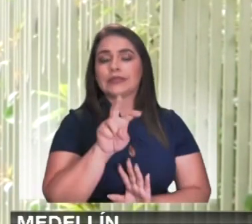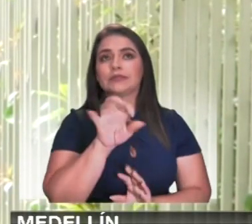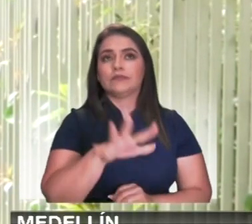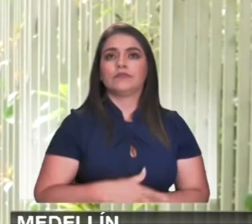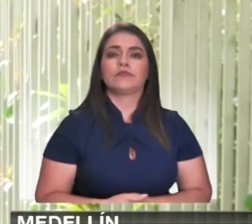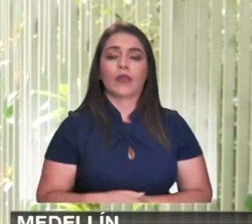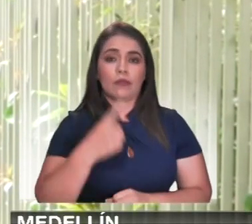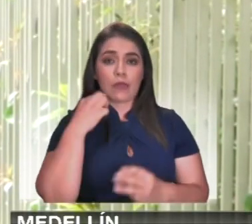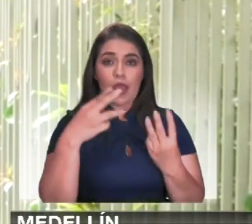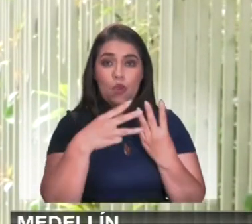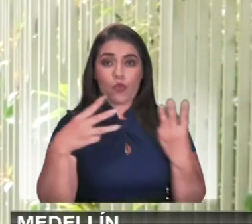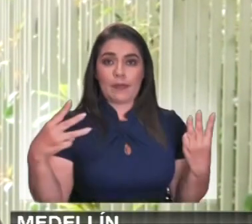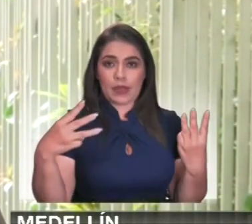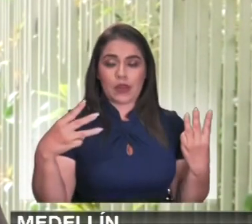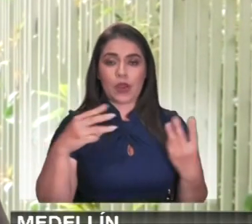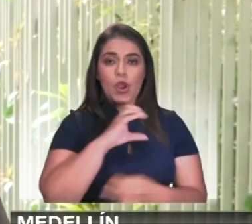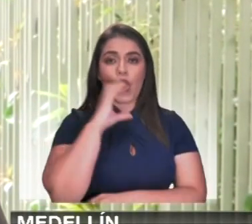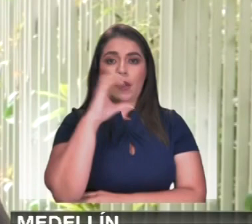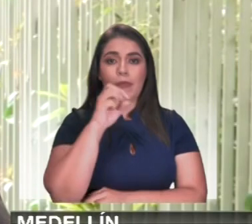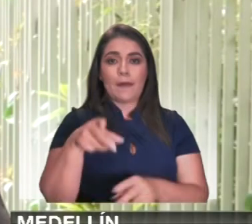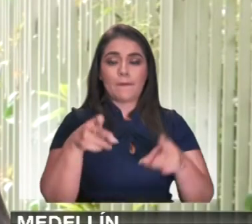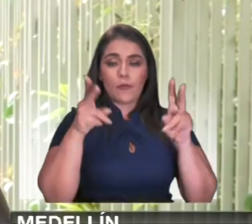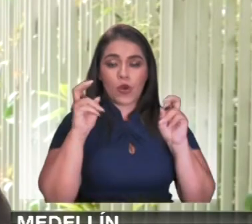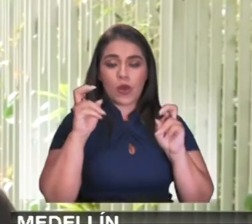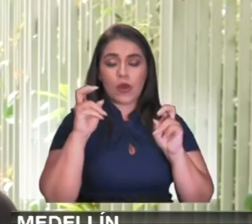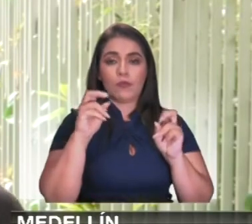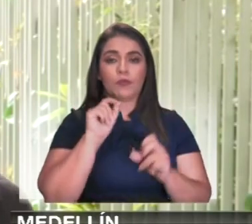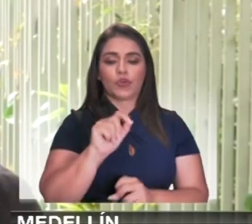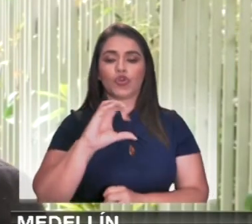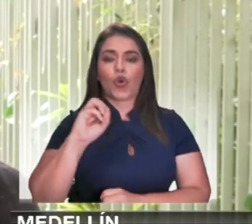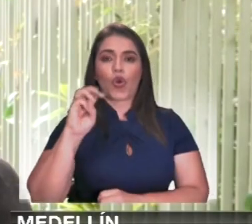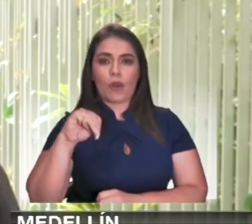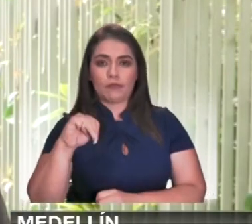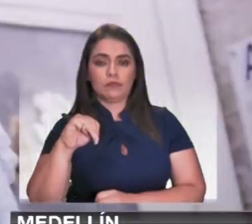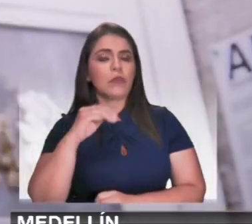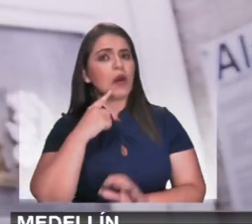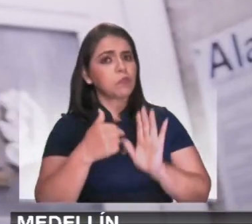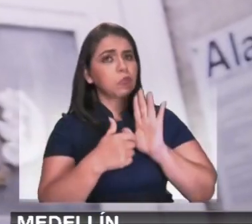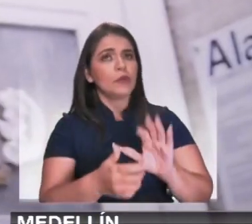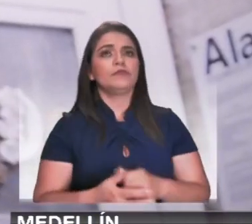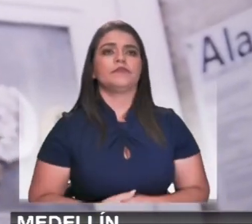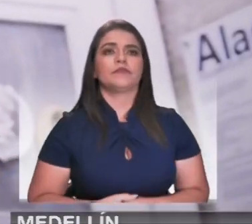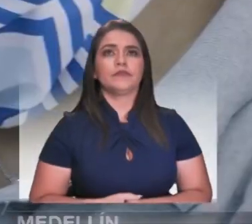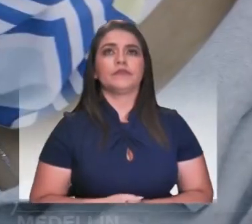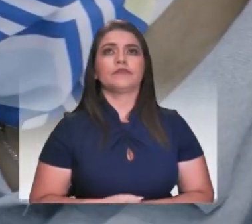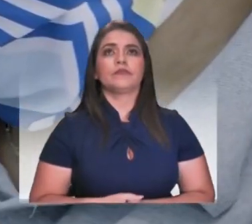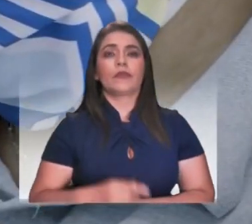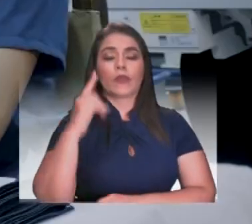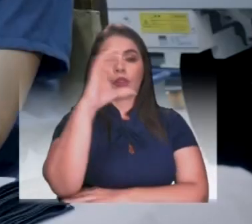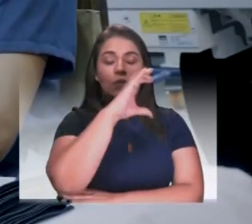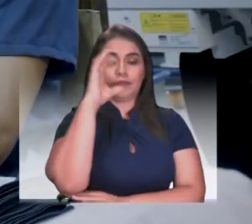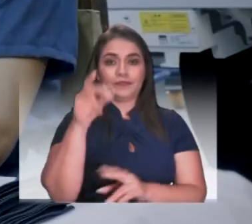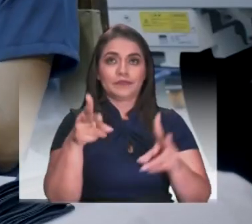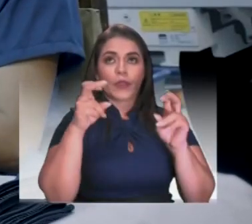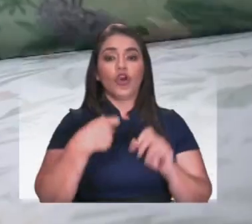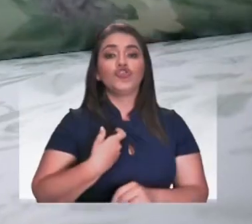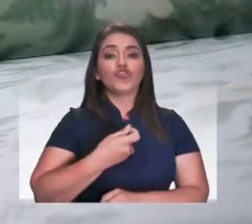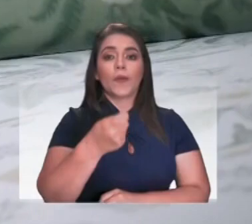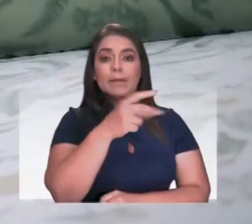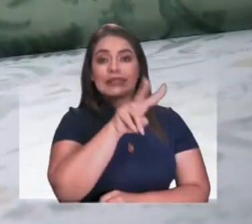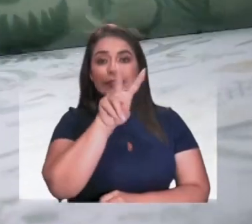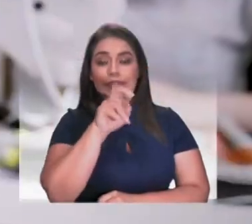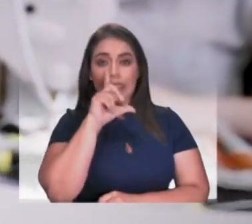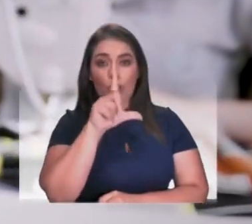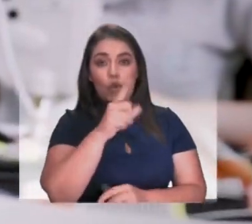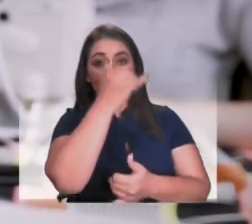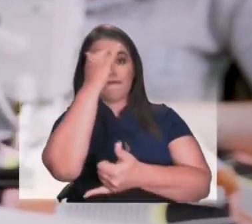deben ingresar a www puntos colombiamoda puntocom y ahí van a poder disfrutar del marketplace la moda empezará este lunes 27 de julio y